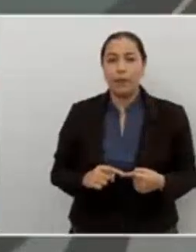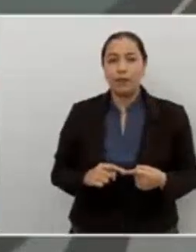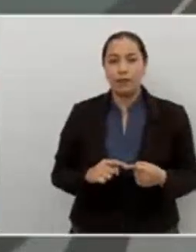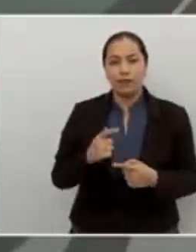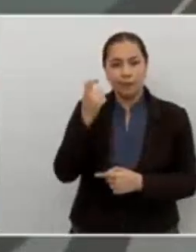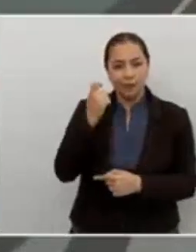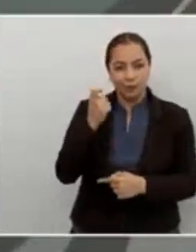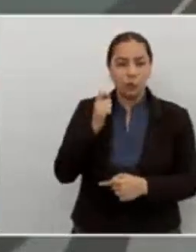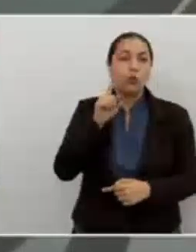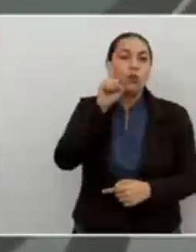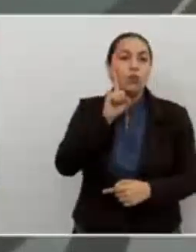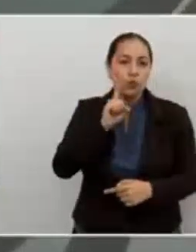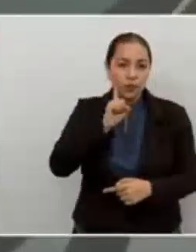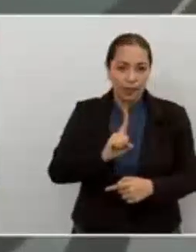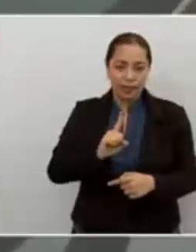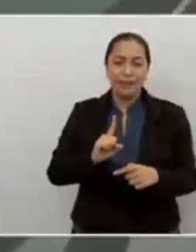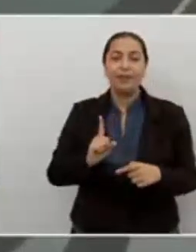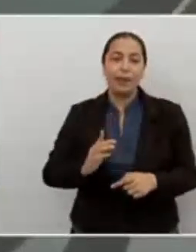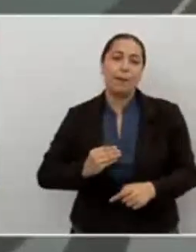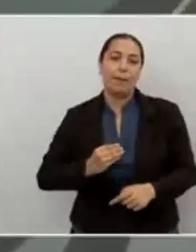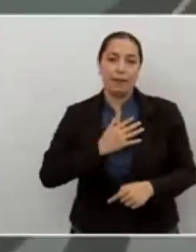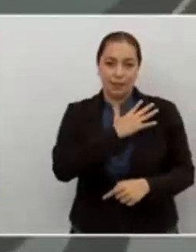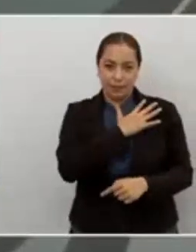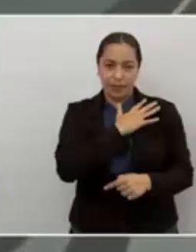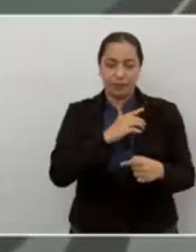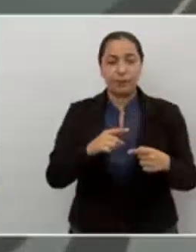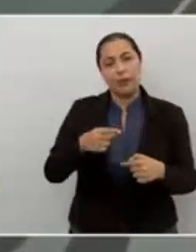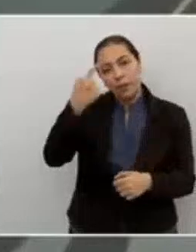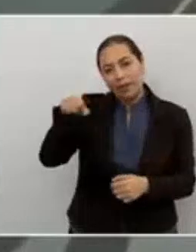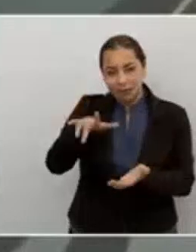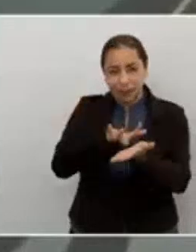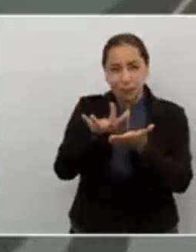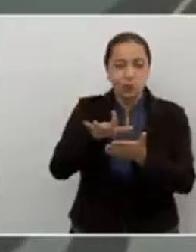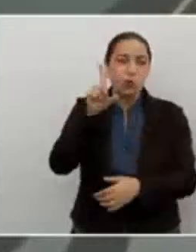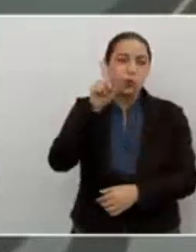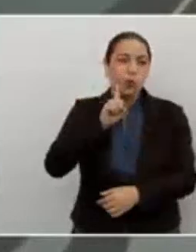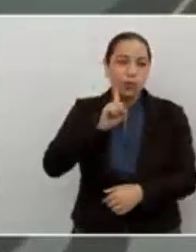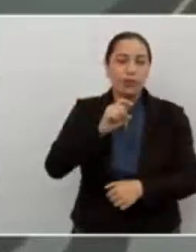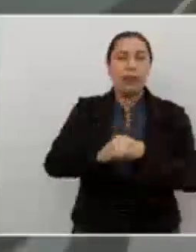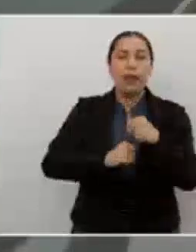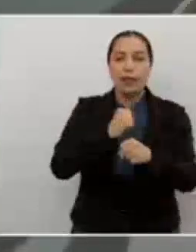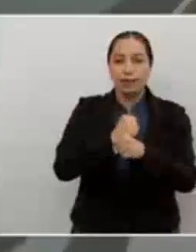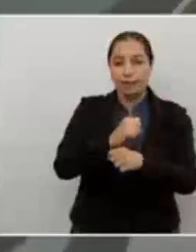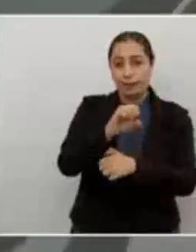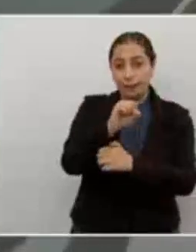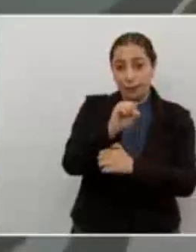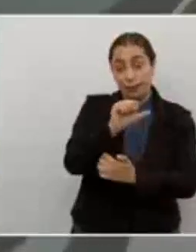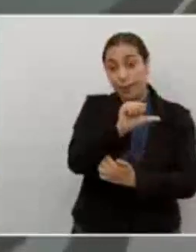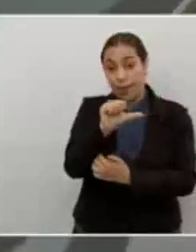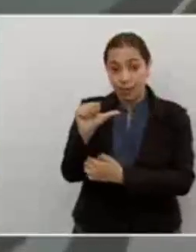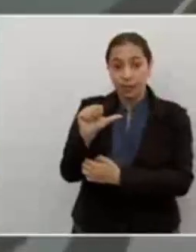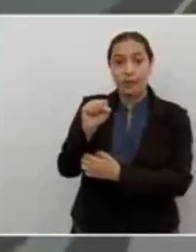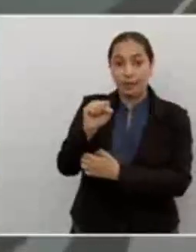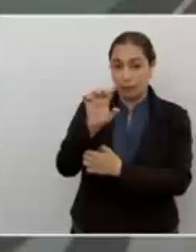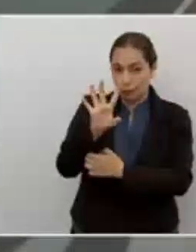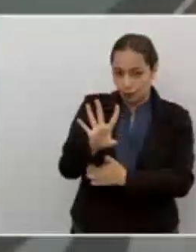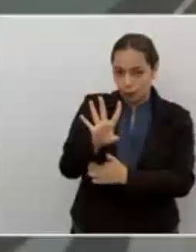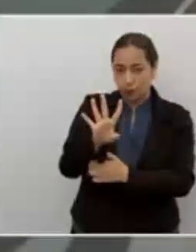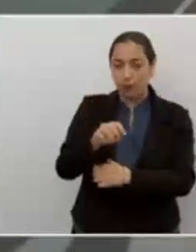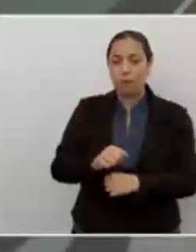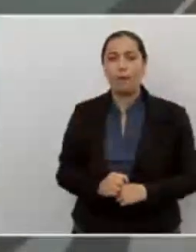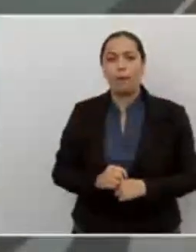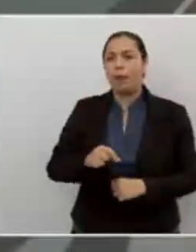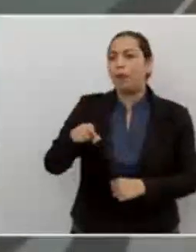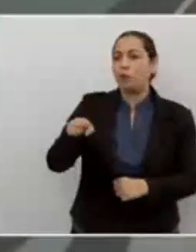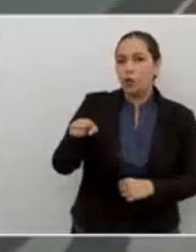Pensión Mujeres Bienestar, el apoyo a las mujeres de 60 a 64. Ya todas las